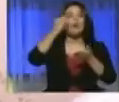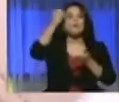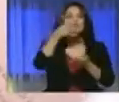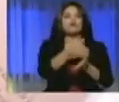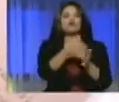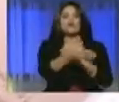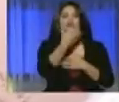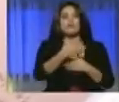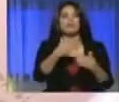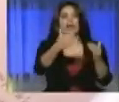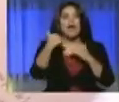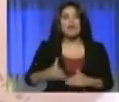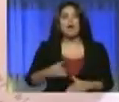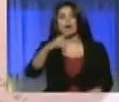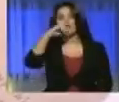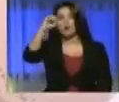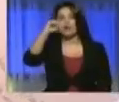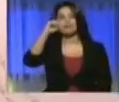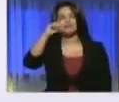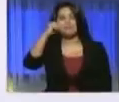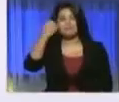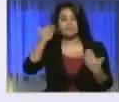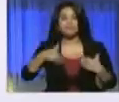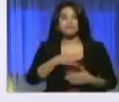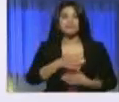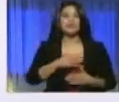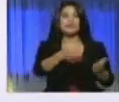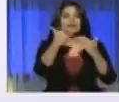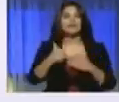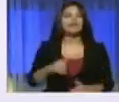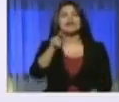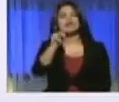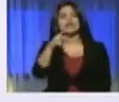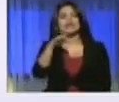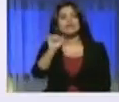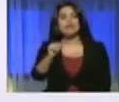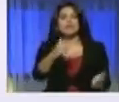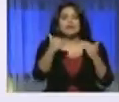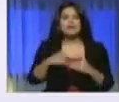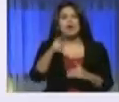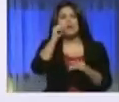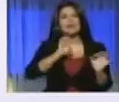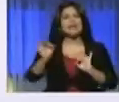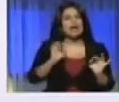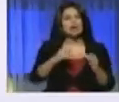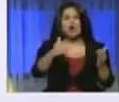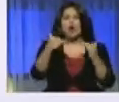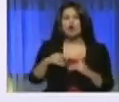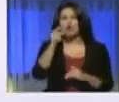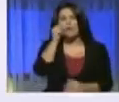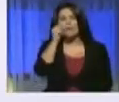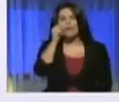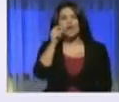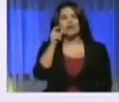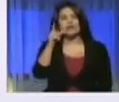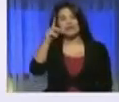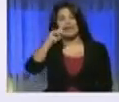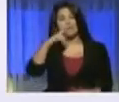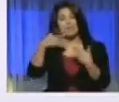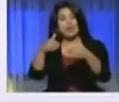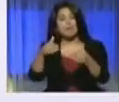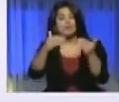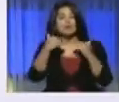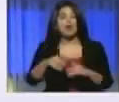Maduro, de Nikita Khrushchev, de Oliver Stone, de Omar Torrijos, de Oscar Niemeyer, de Guayasamín, de